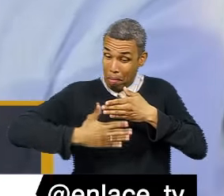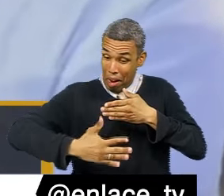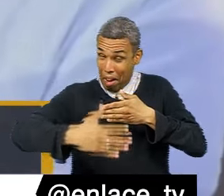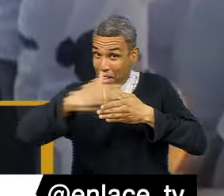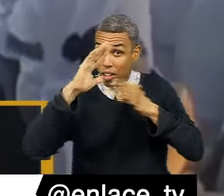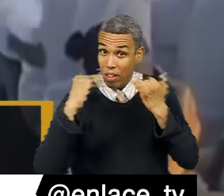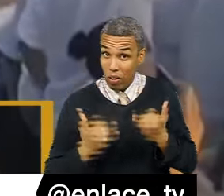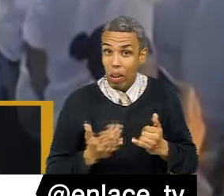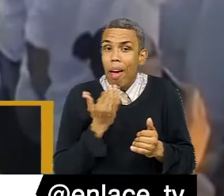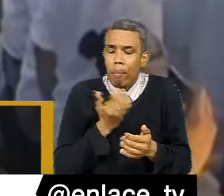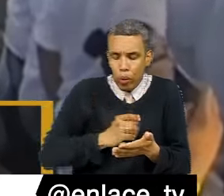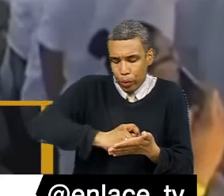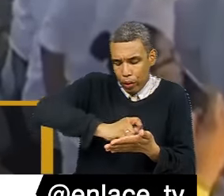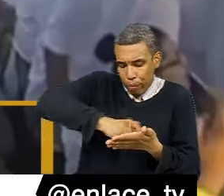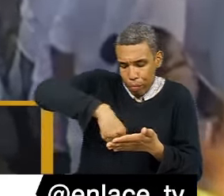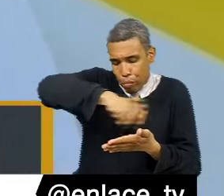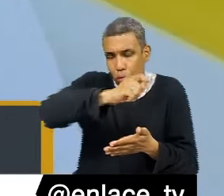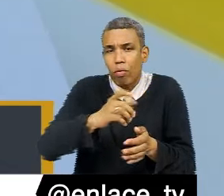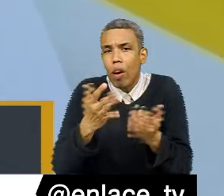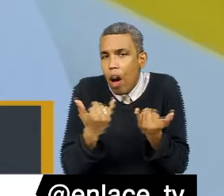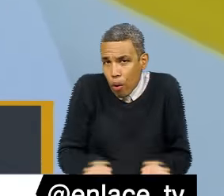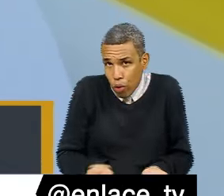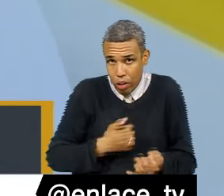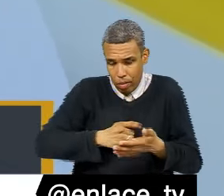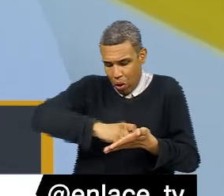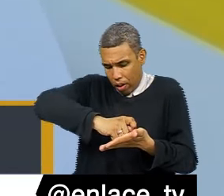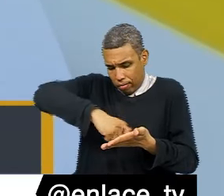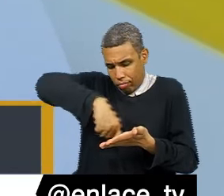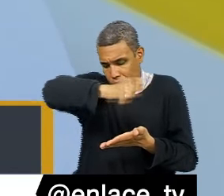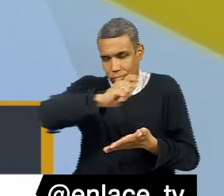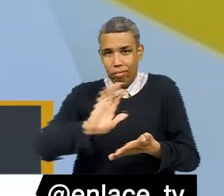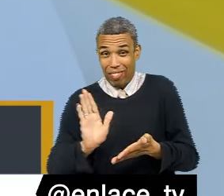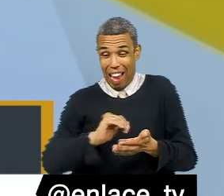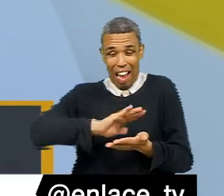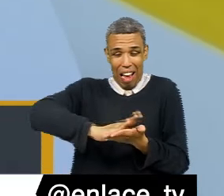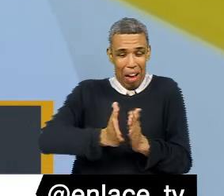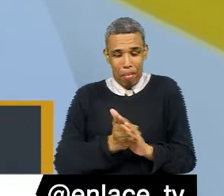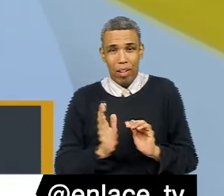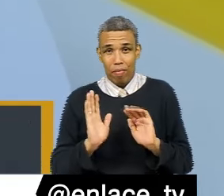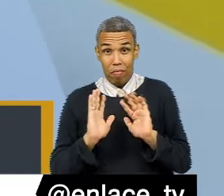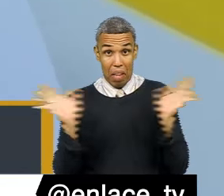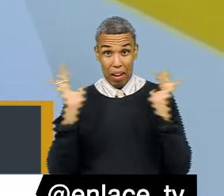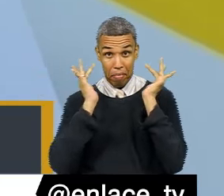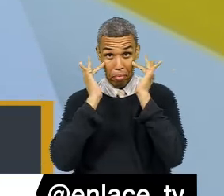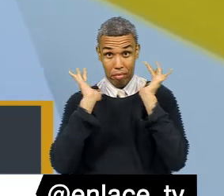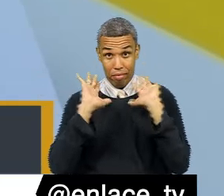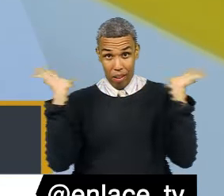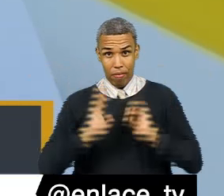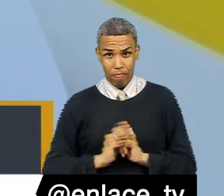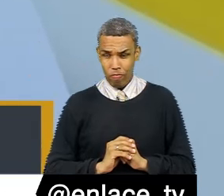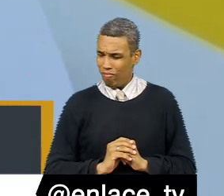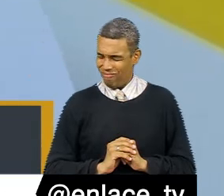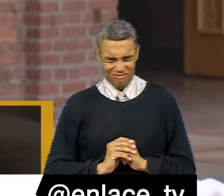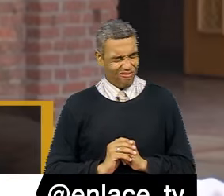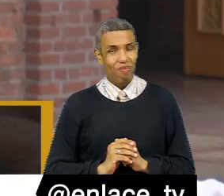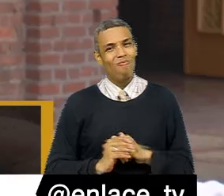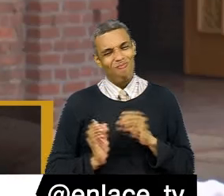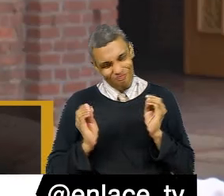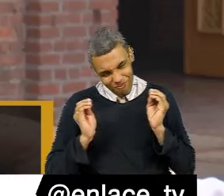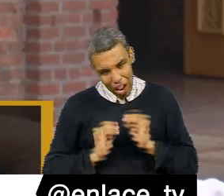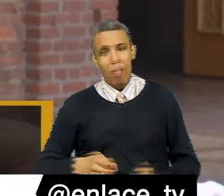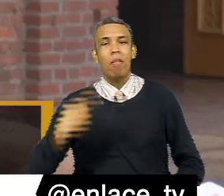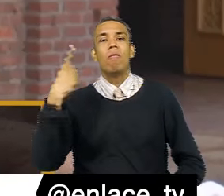suscritos se deben cumplir. Pues los posconflictos generalmente están asociados a que si hay cumplimiento de los